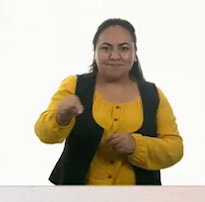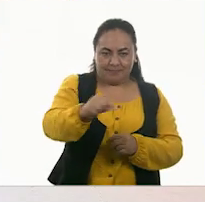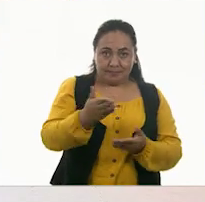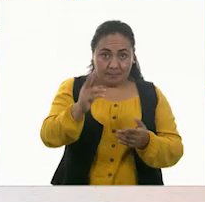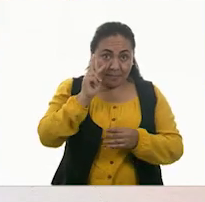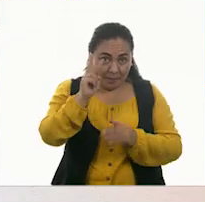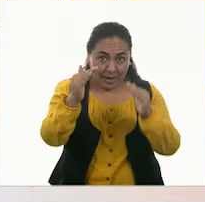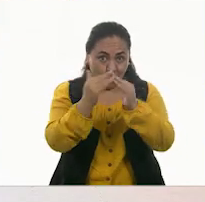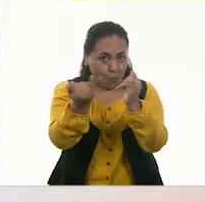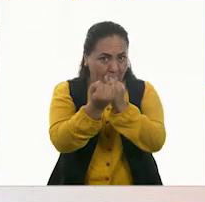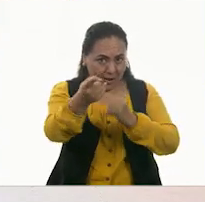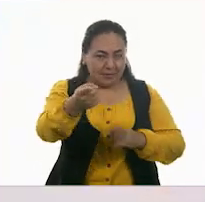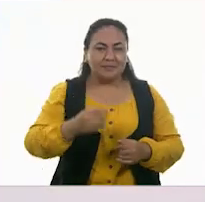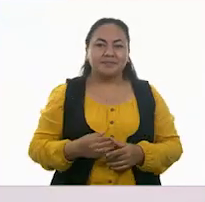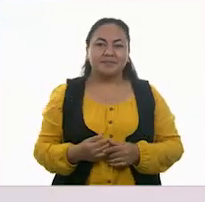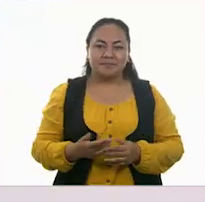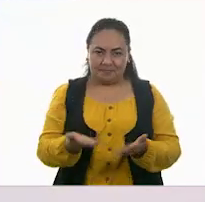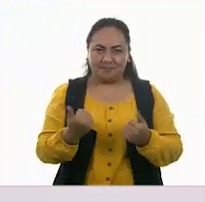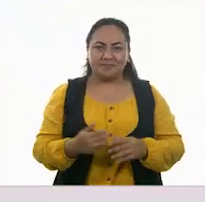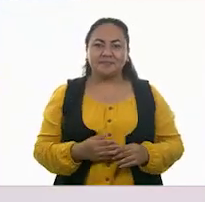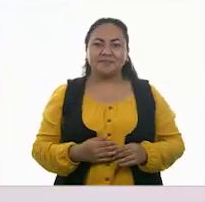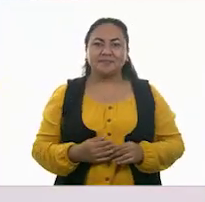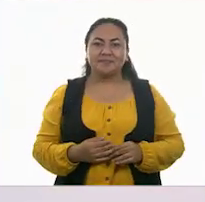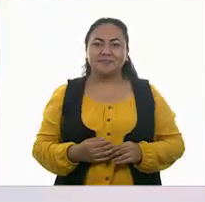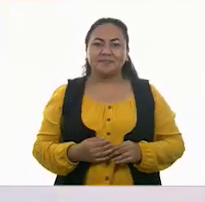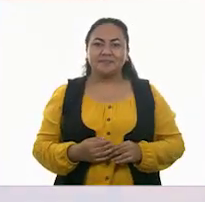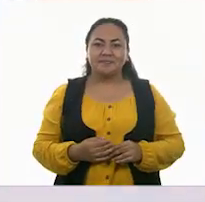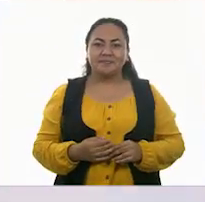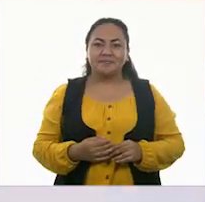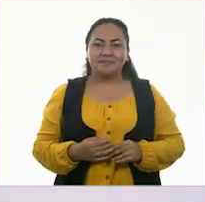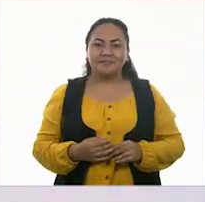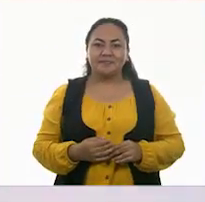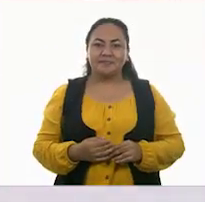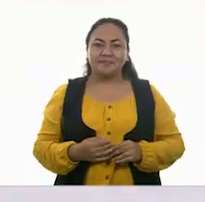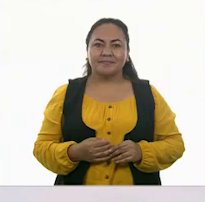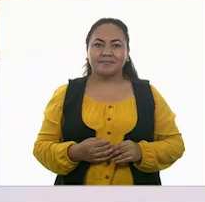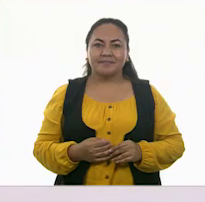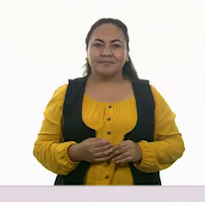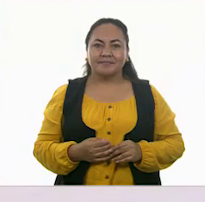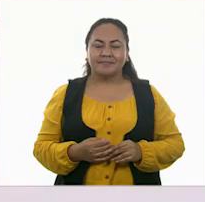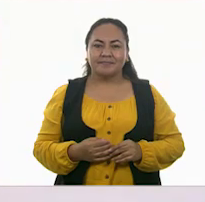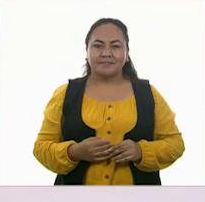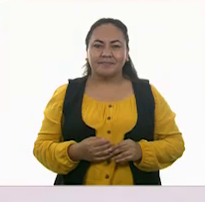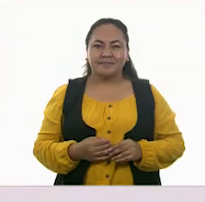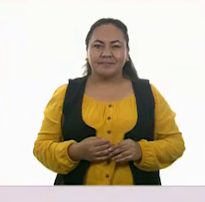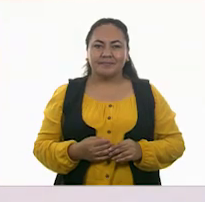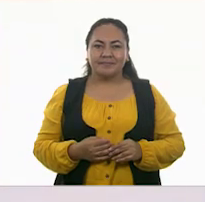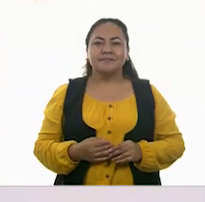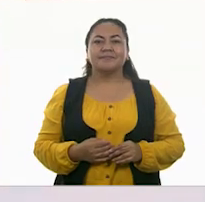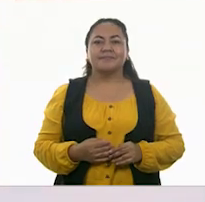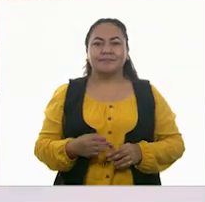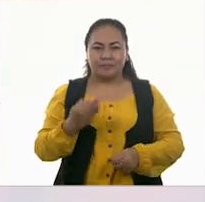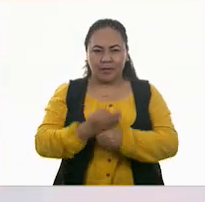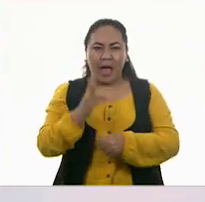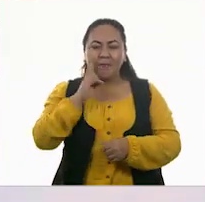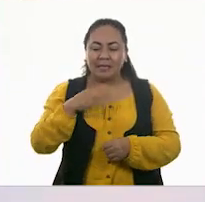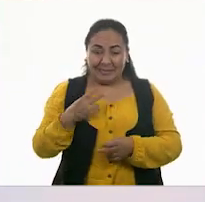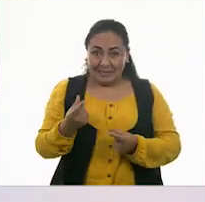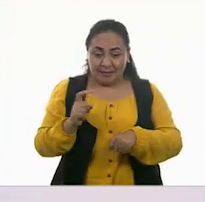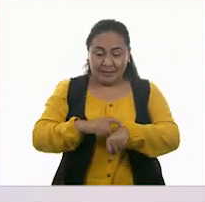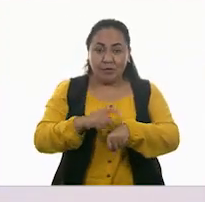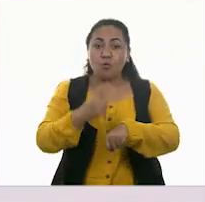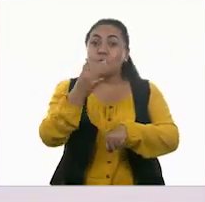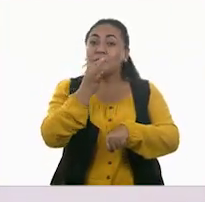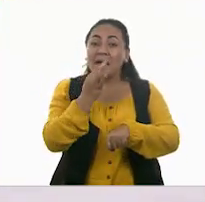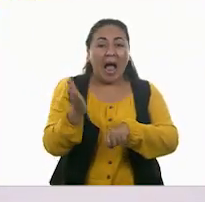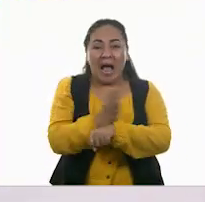casita? ¿Listos? Venga. Venga. Allá corre tiempo. Vamos a tratar de hacerlo en menos de un minuto. Vámonos.